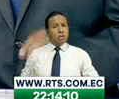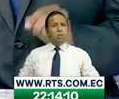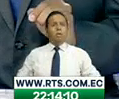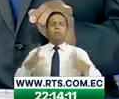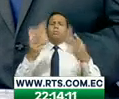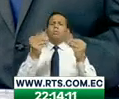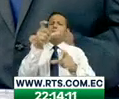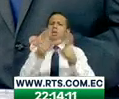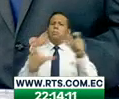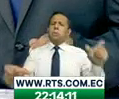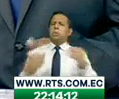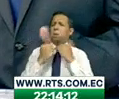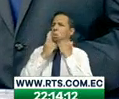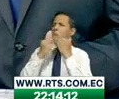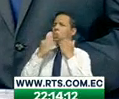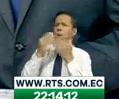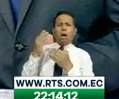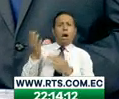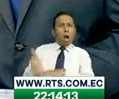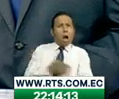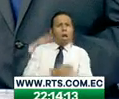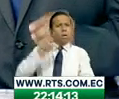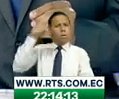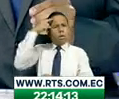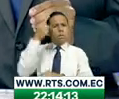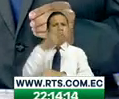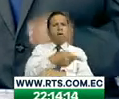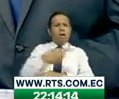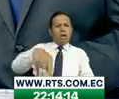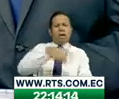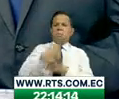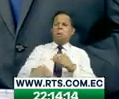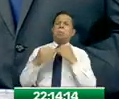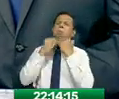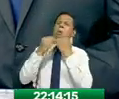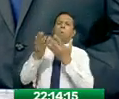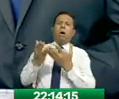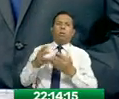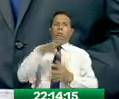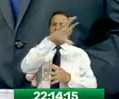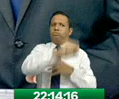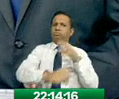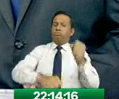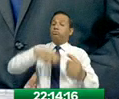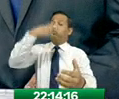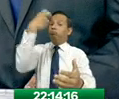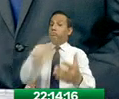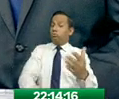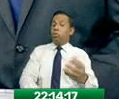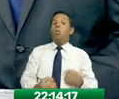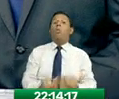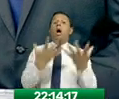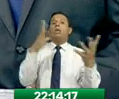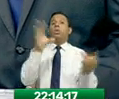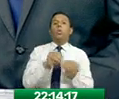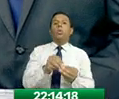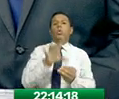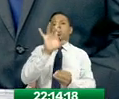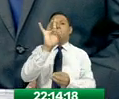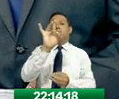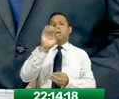las restricciones impuestas por el gobierno nacional. Casi 80.000 ciudadanos fueron sancionados por infringir el toque de